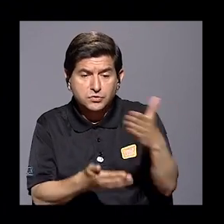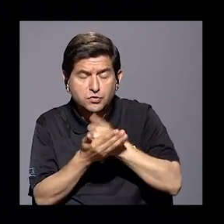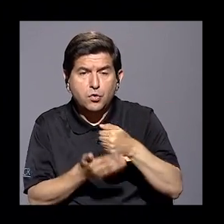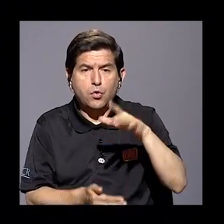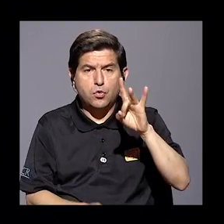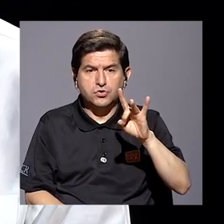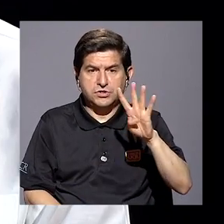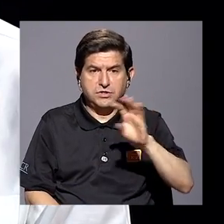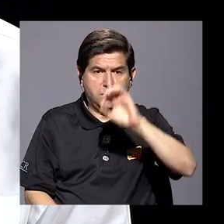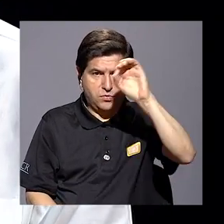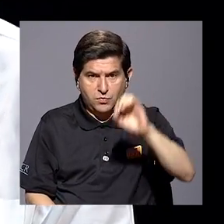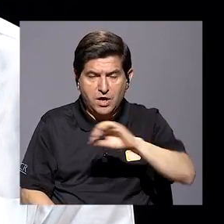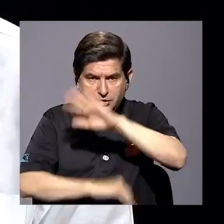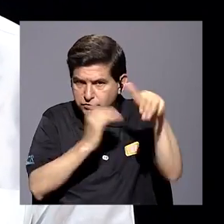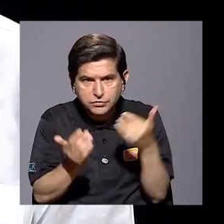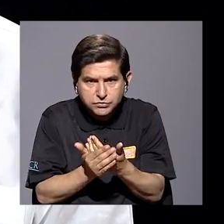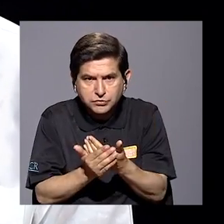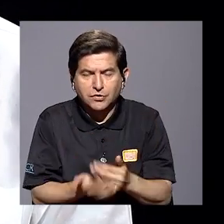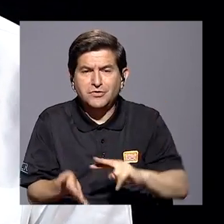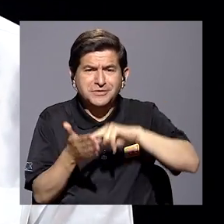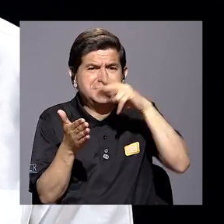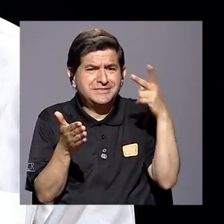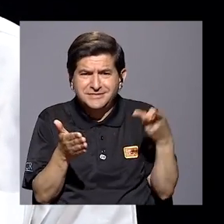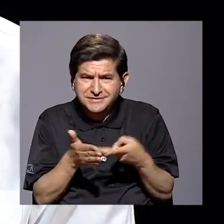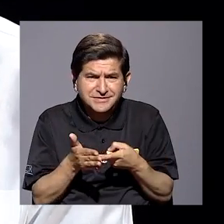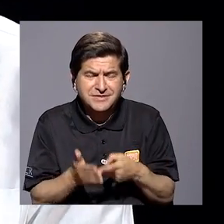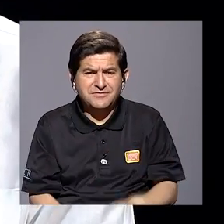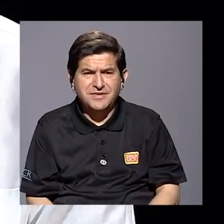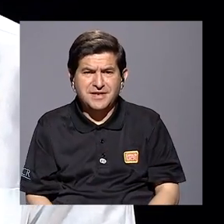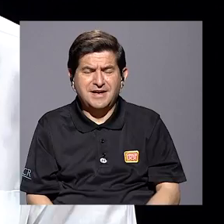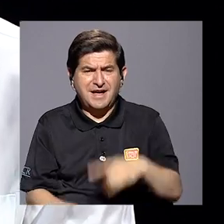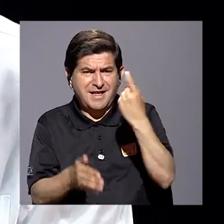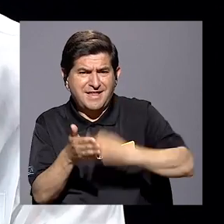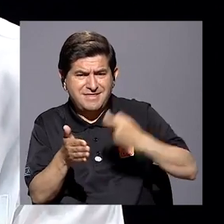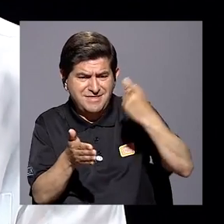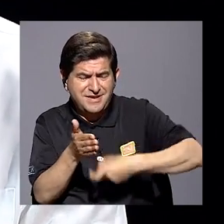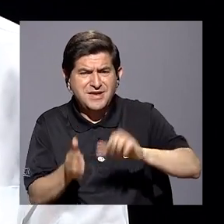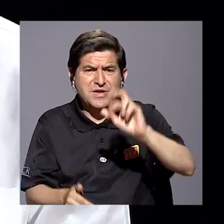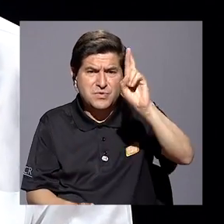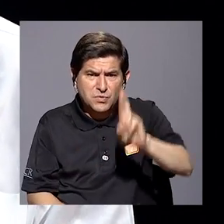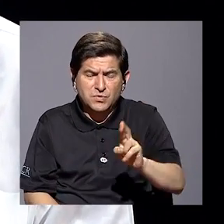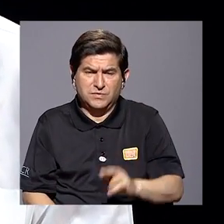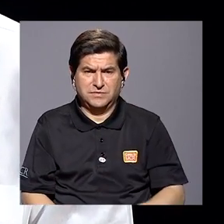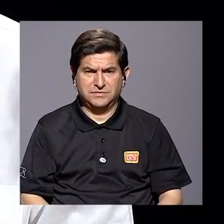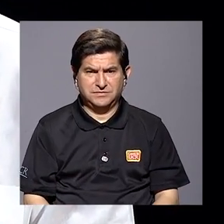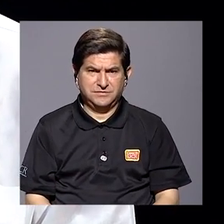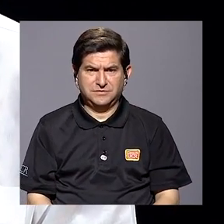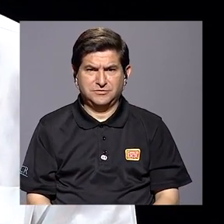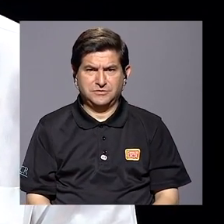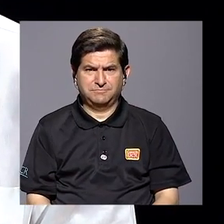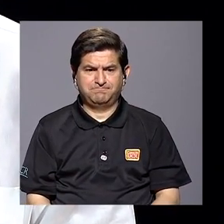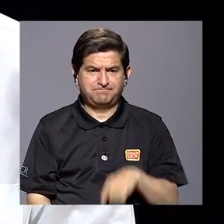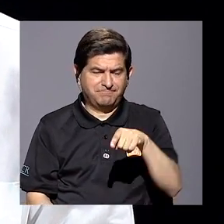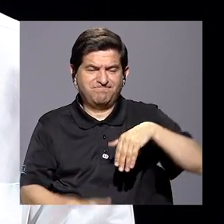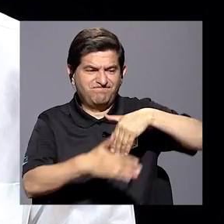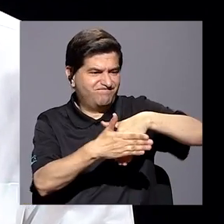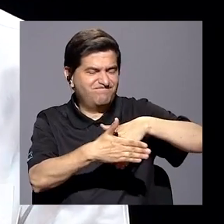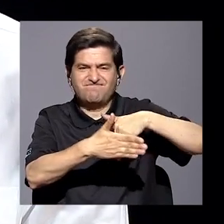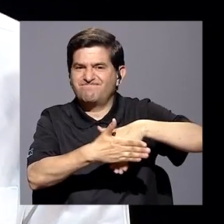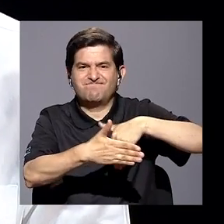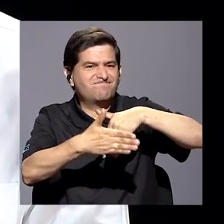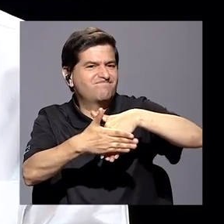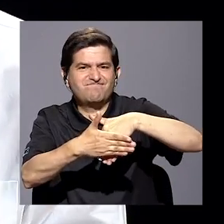recaudan el 88 por ciento del total lo que convierte a la tributación en costa rica en un